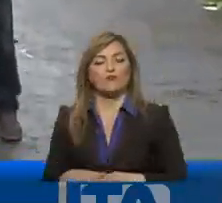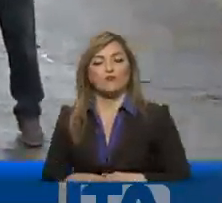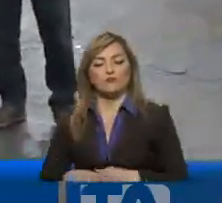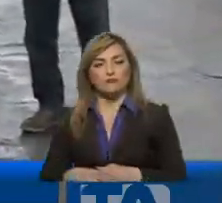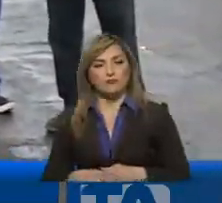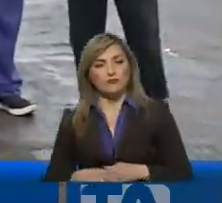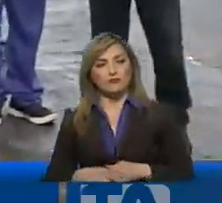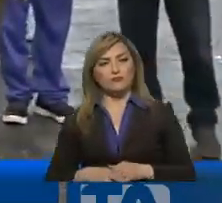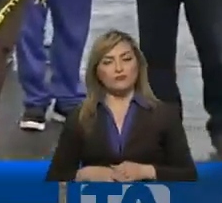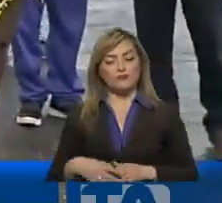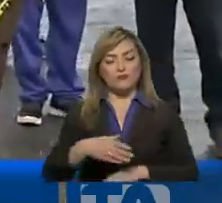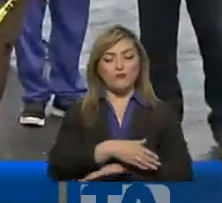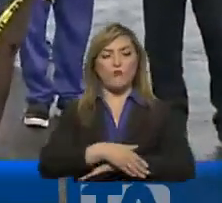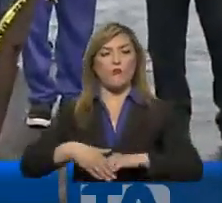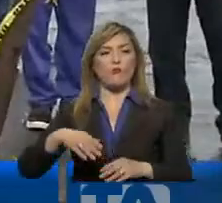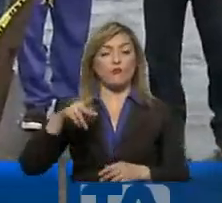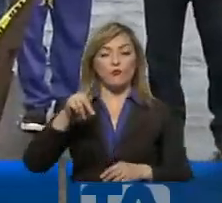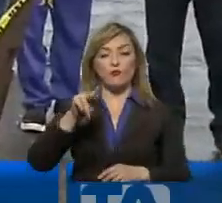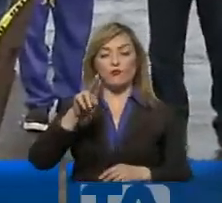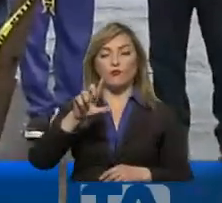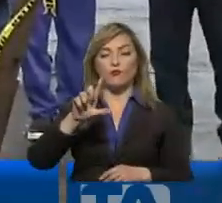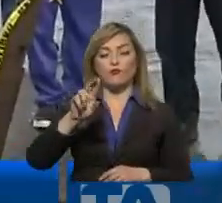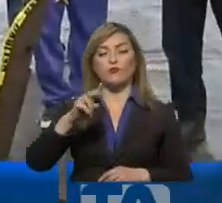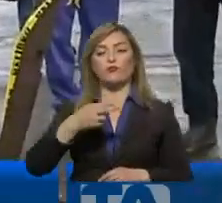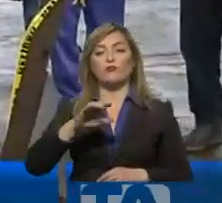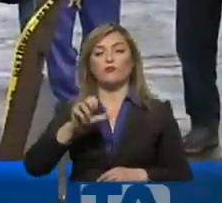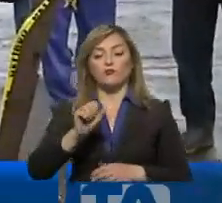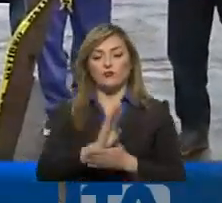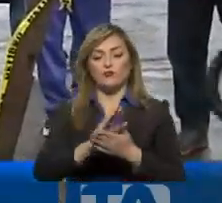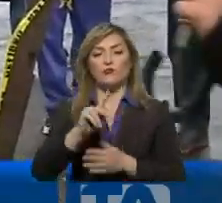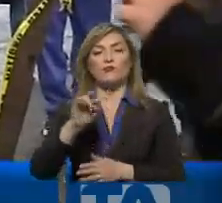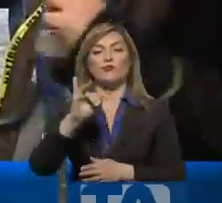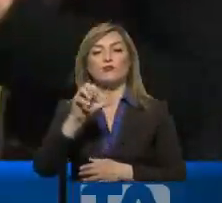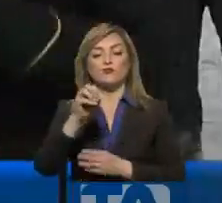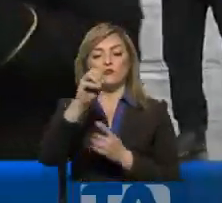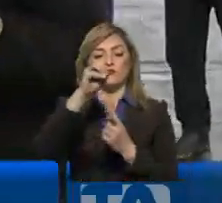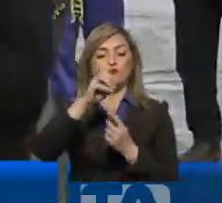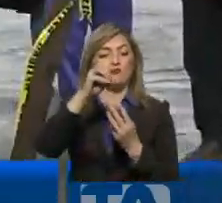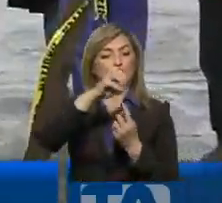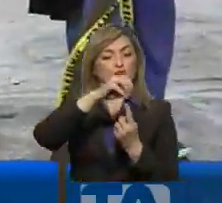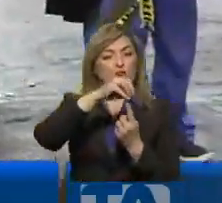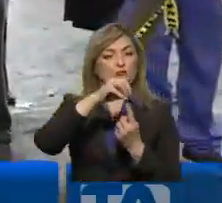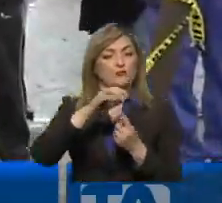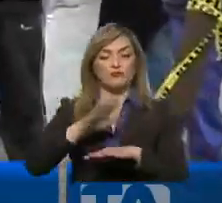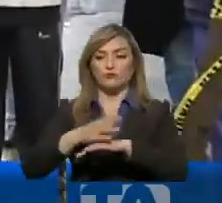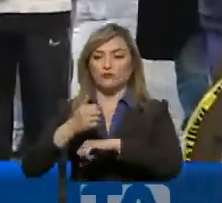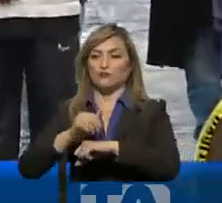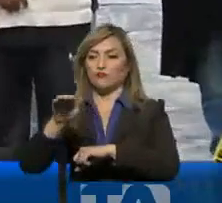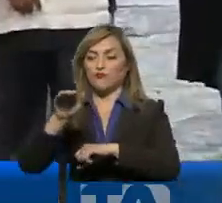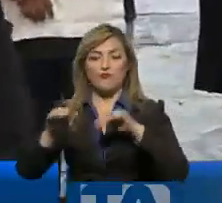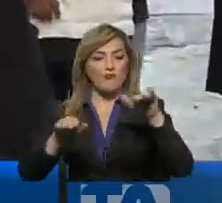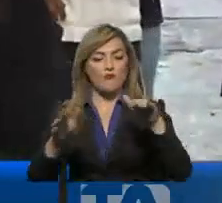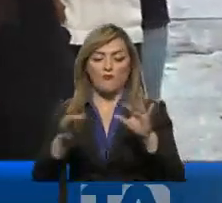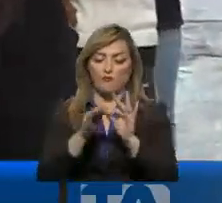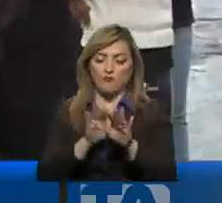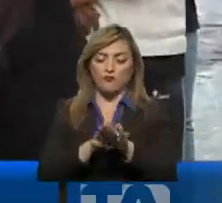aquí en la calle Pululagua, en el barrio El Paraíso, en el sector de la mitad del mundo. Hacer un llamado a las autoridades para que se pueda hacer